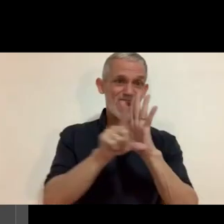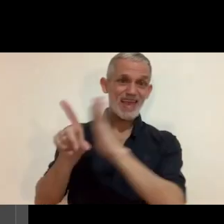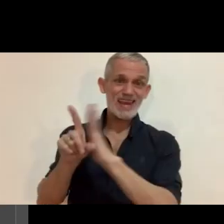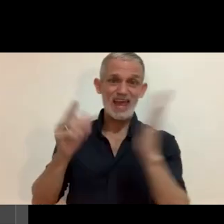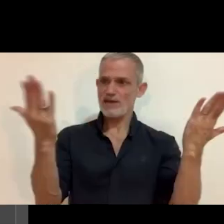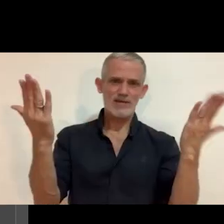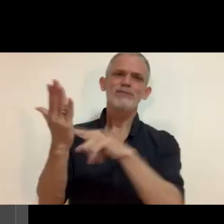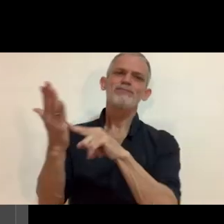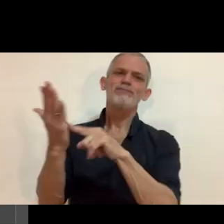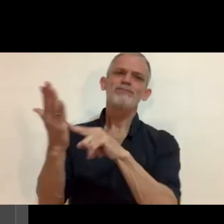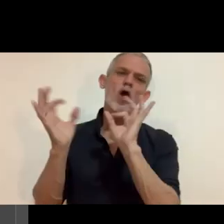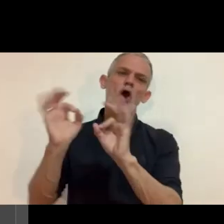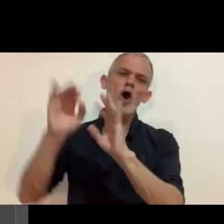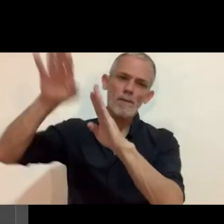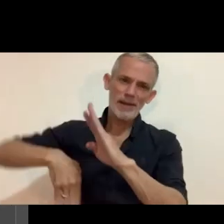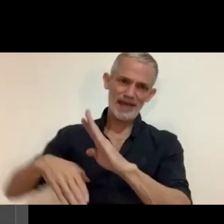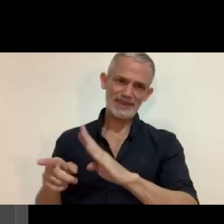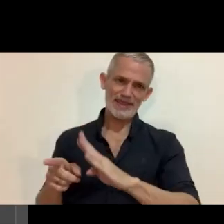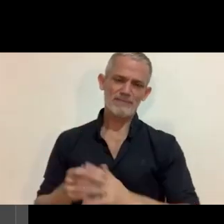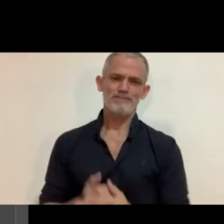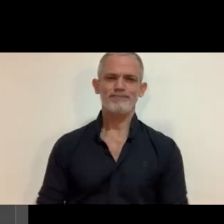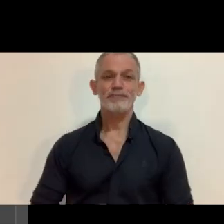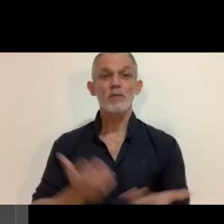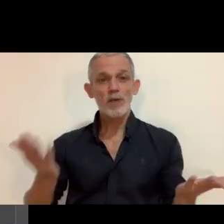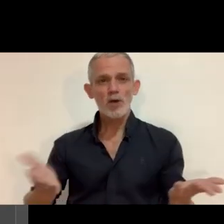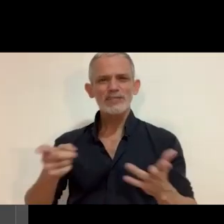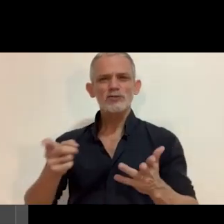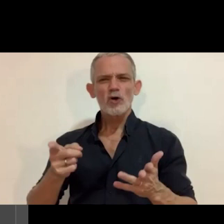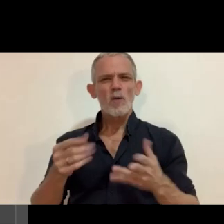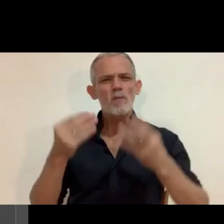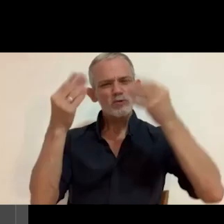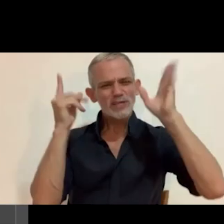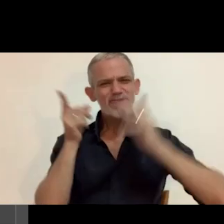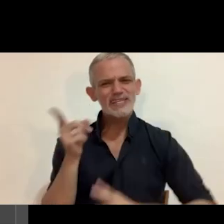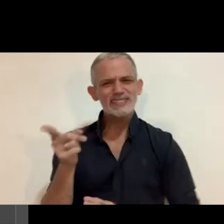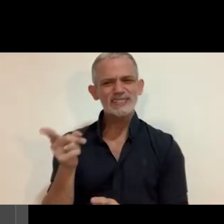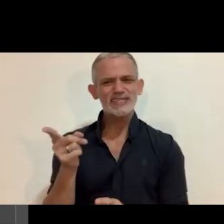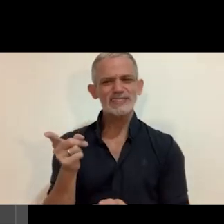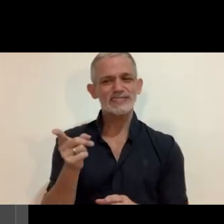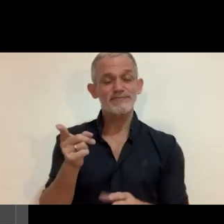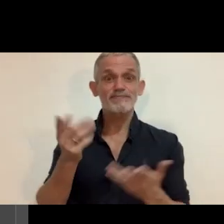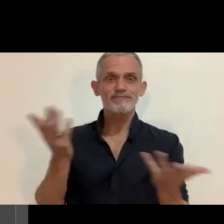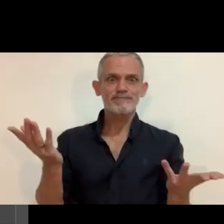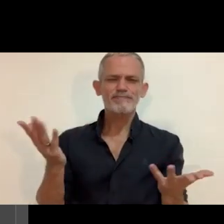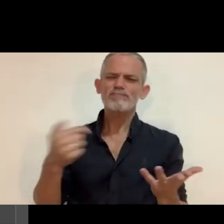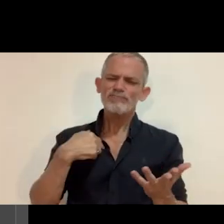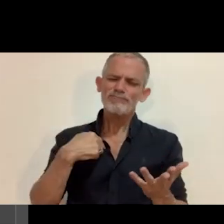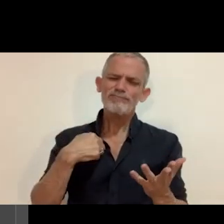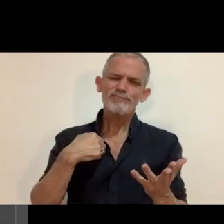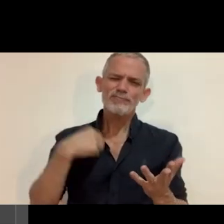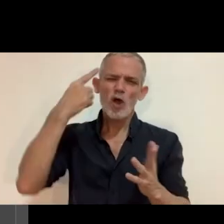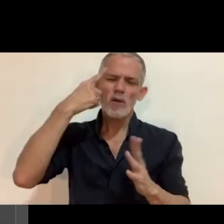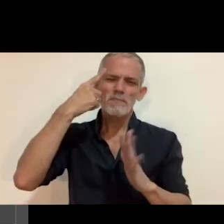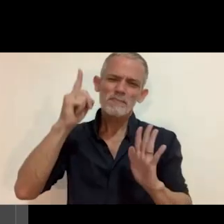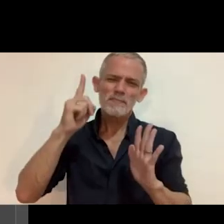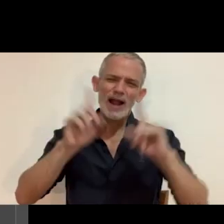la tengo que aplicar por todo. Por eso en muchos casos yo siempre introduzco algunas otras